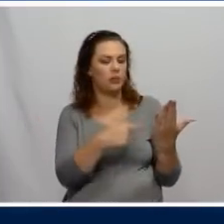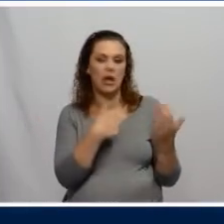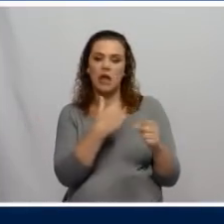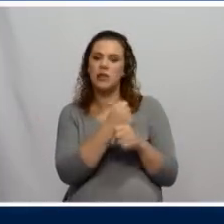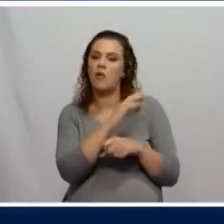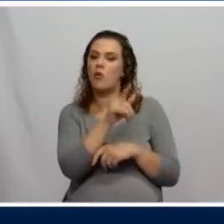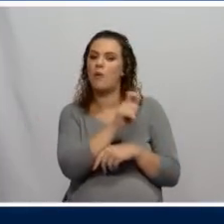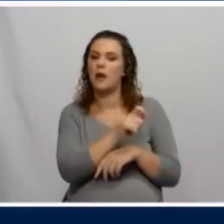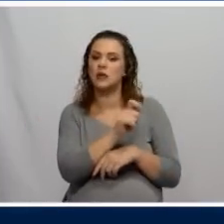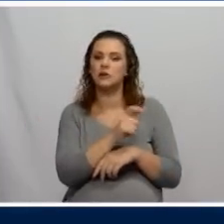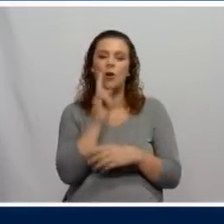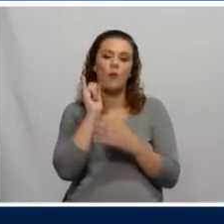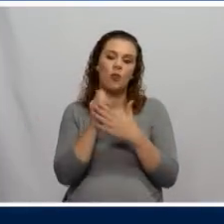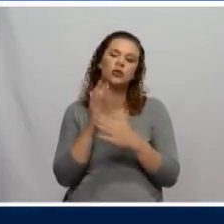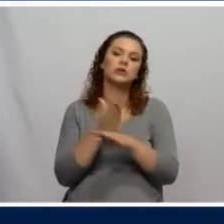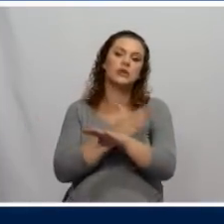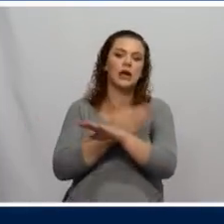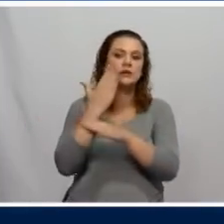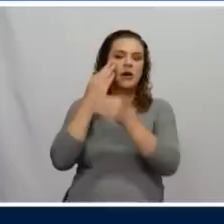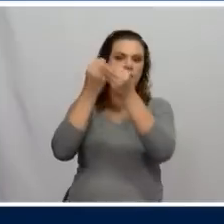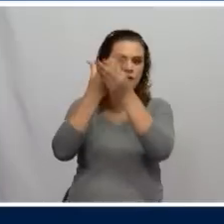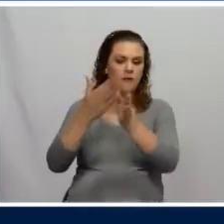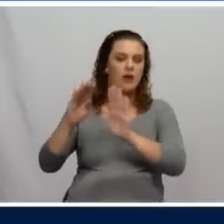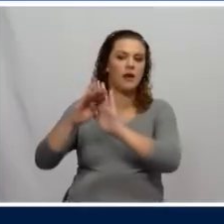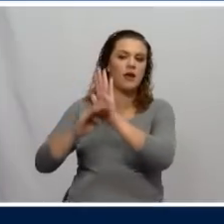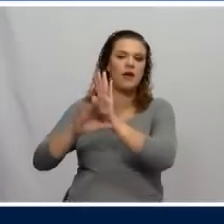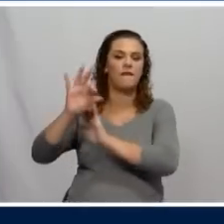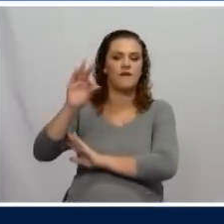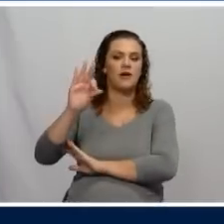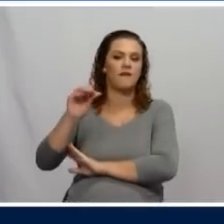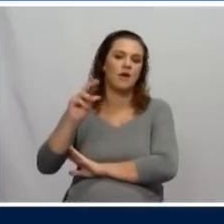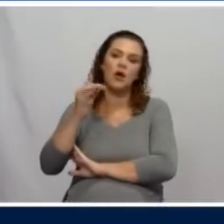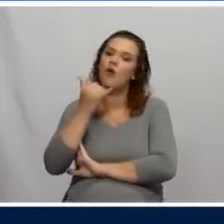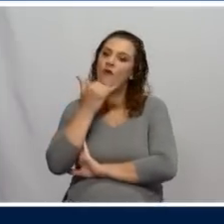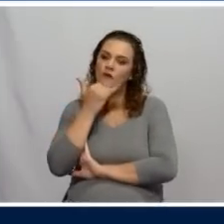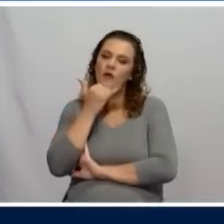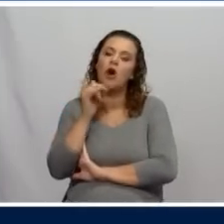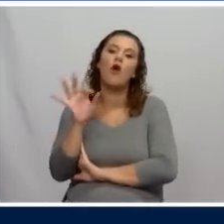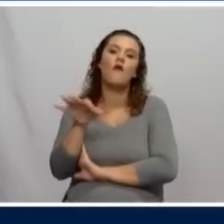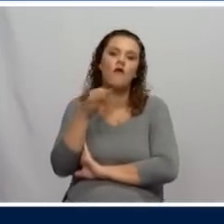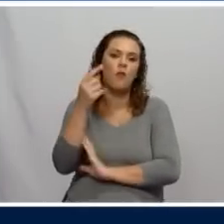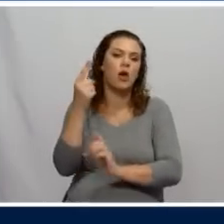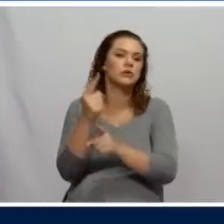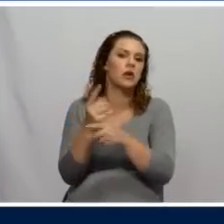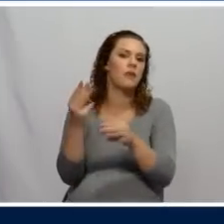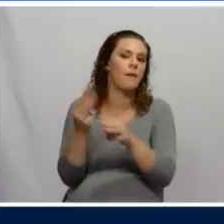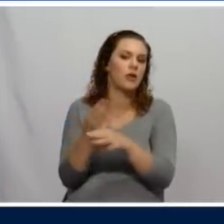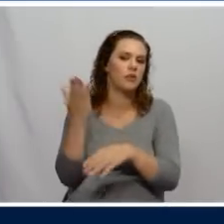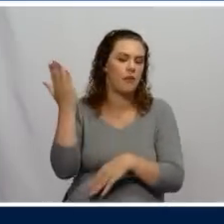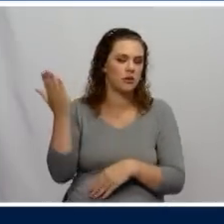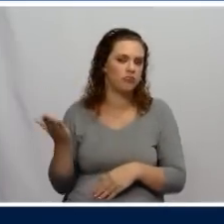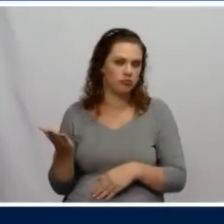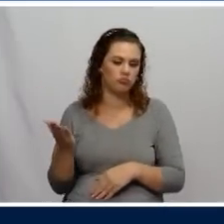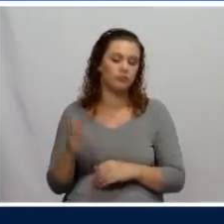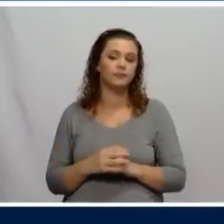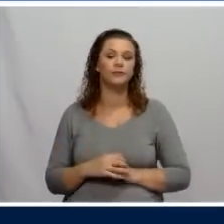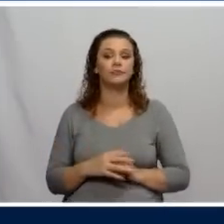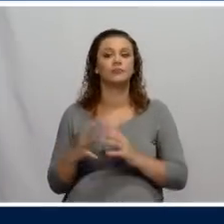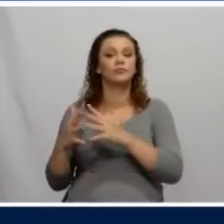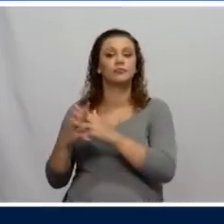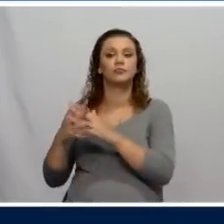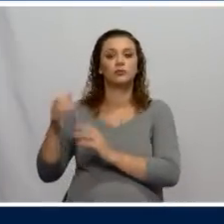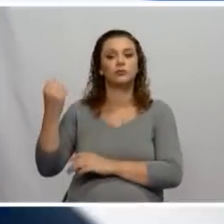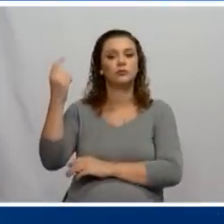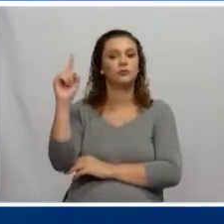todos los meses claro y por eso anticipa el ranking FIFA y por eso no falla porque es una fórmula exacta correcto y lo y lo saca Estados Unidos